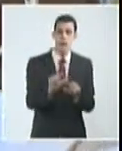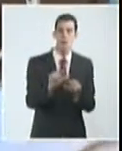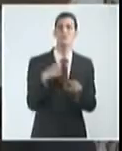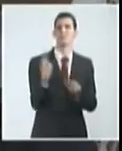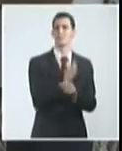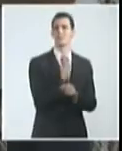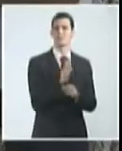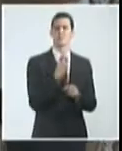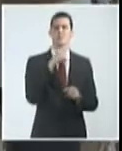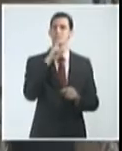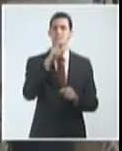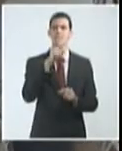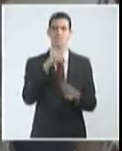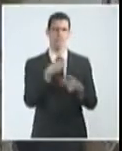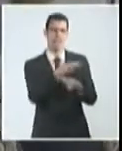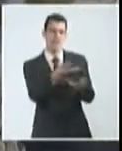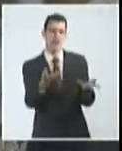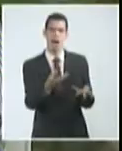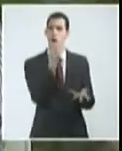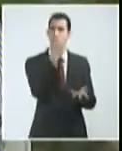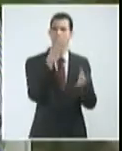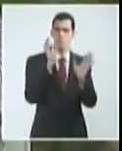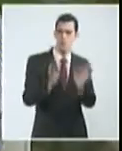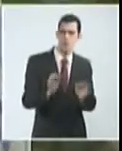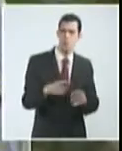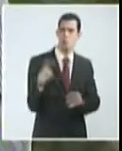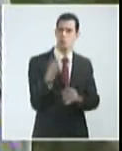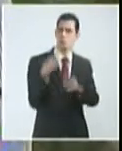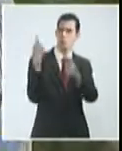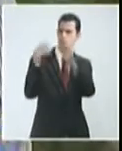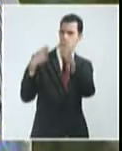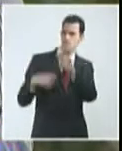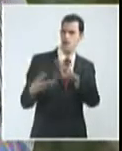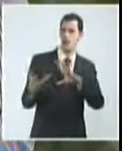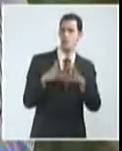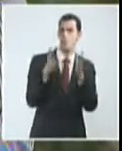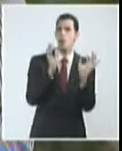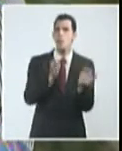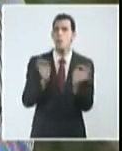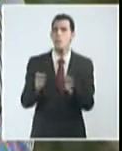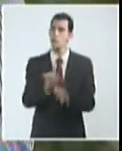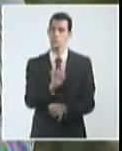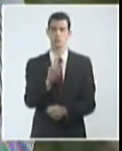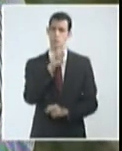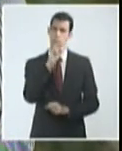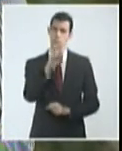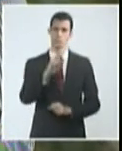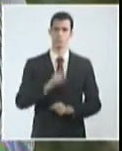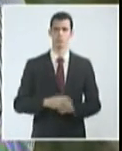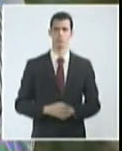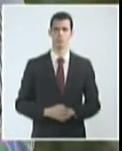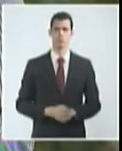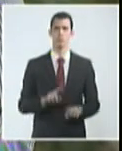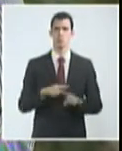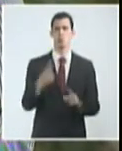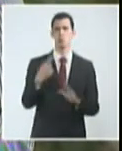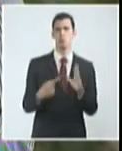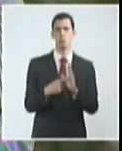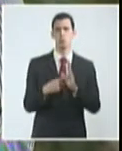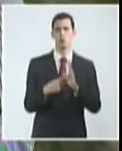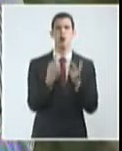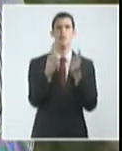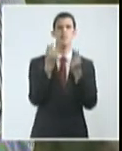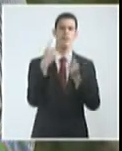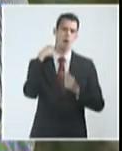Anunciamos de que se iba a paralizar el turismo, que no íbamos a recibir los ingresos por turismo ni los niveles de turismo que teníamos en